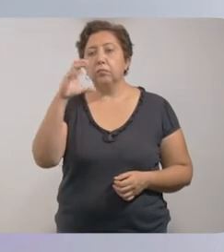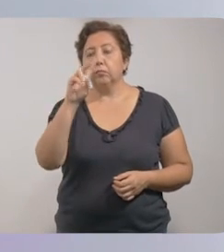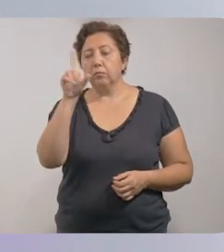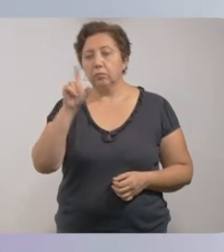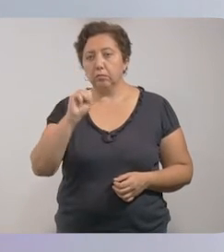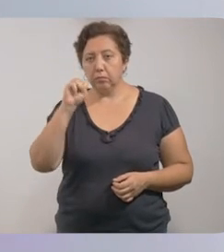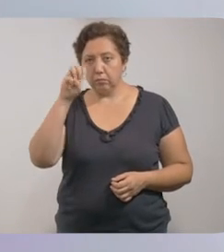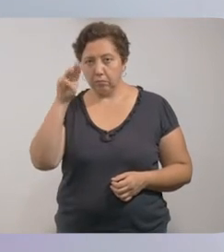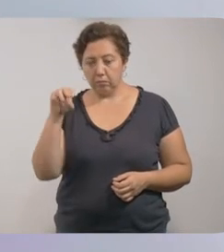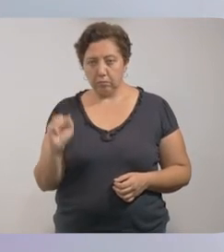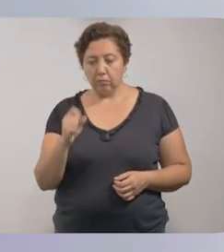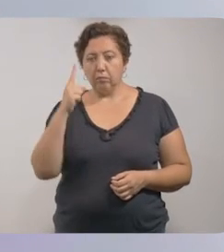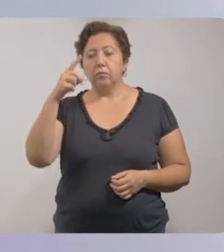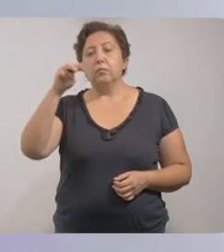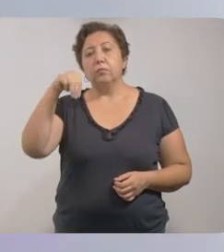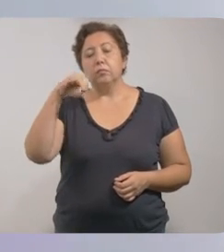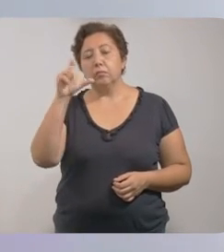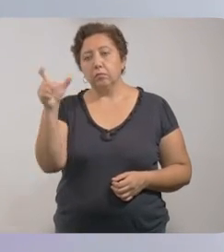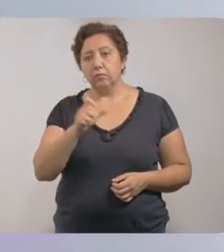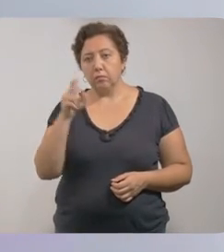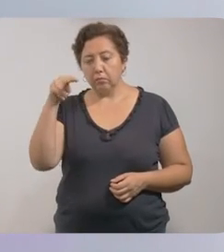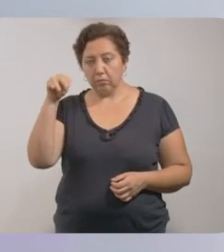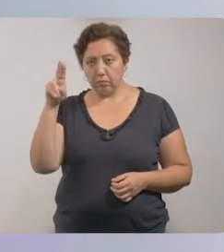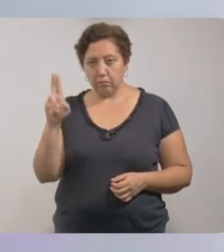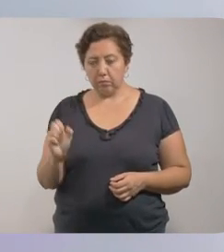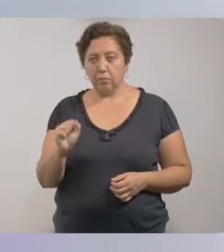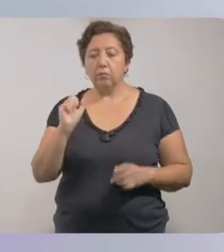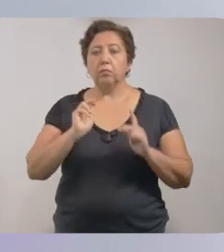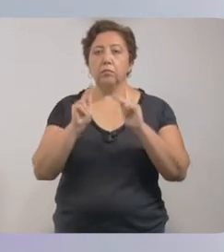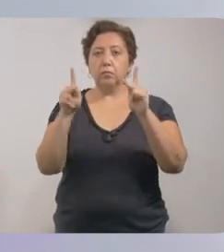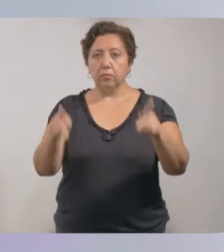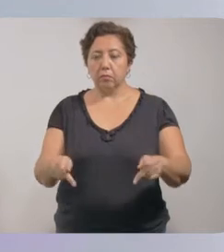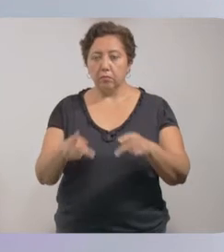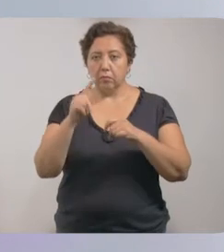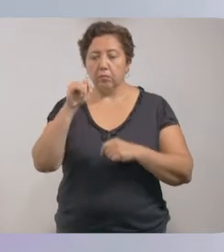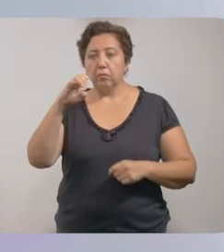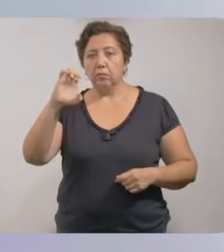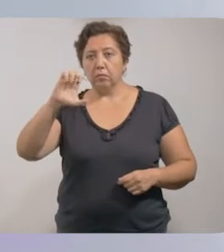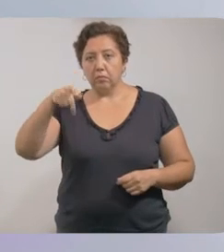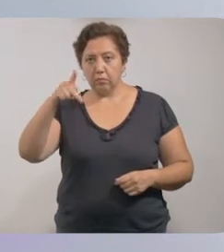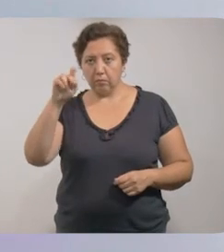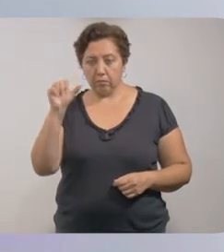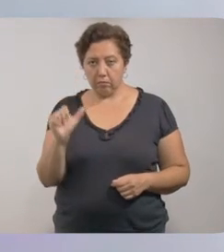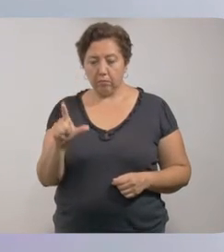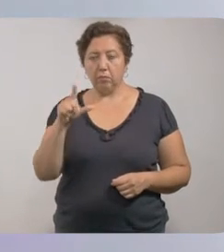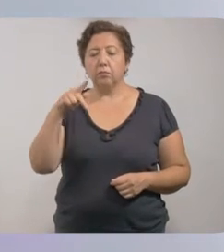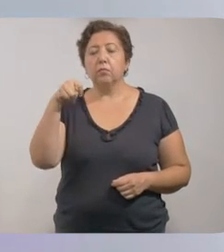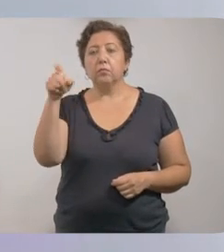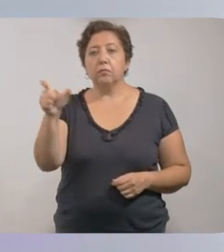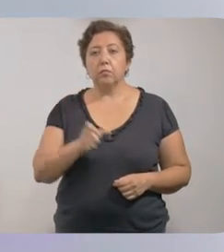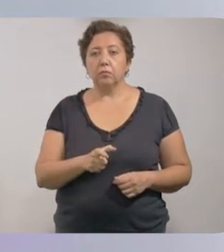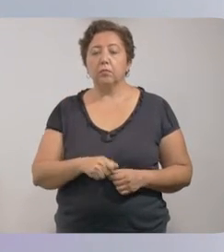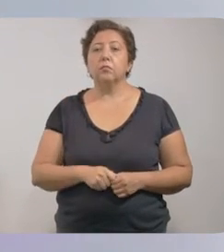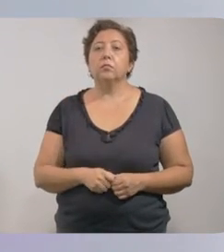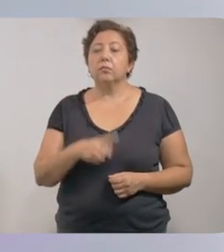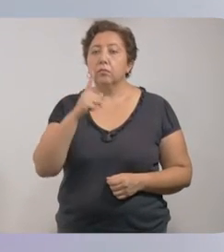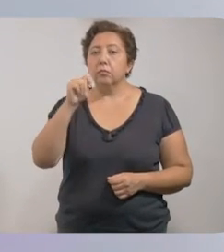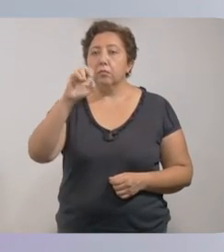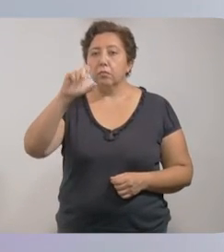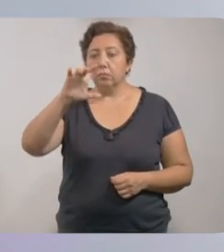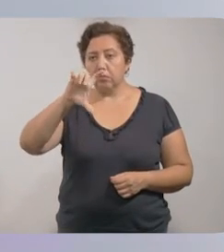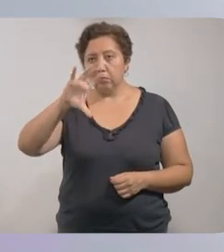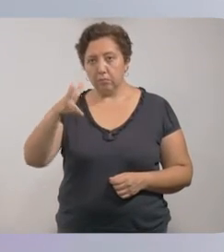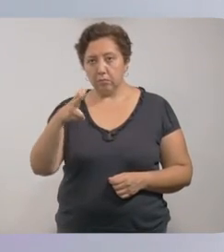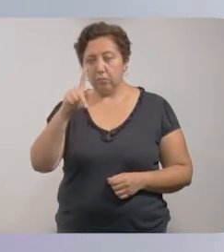1 en citas en el mascarón 1 en motul un en progreso una tekal de venegas una ante casi 1 entre chad